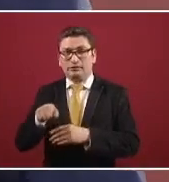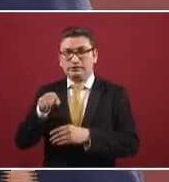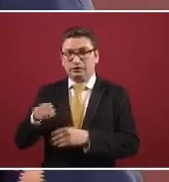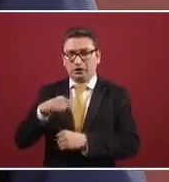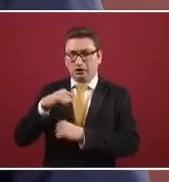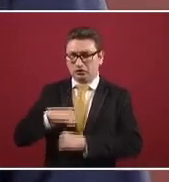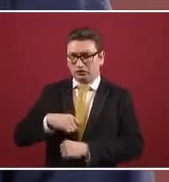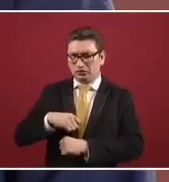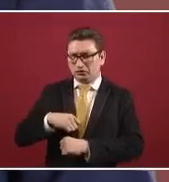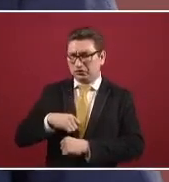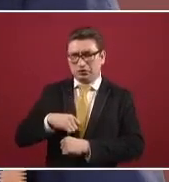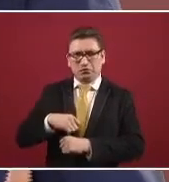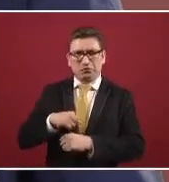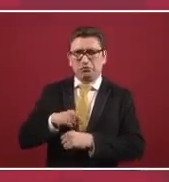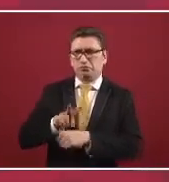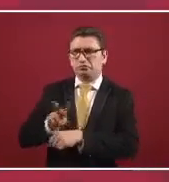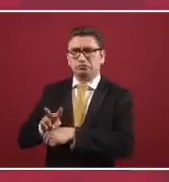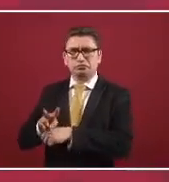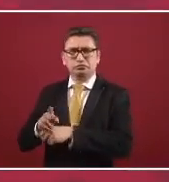sin